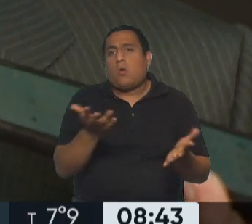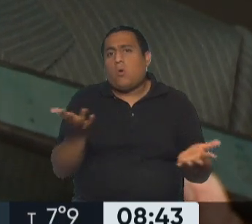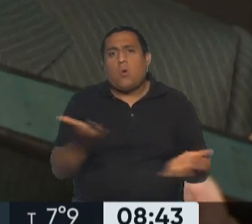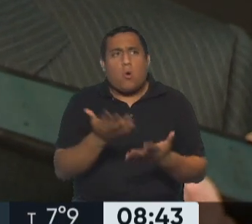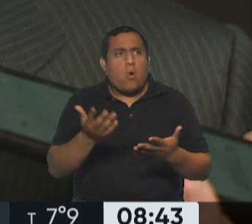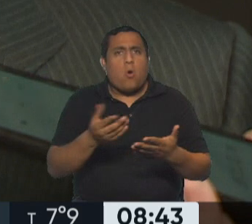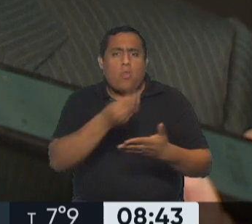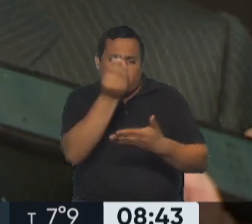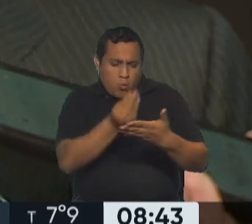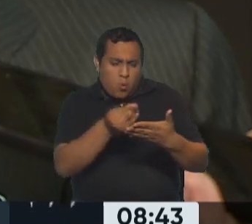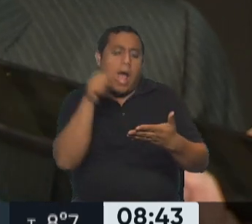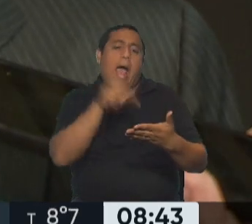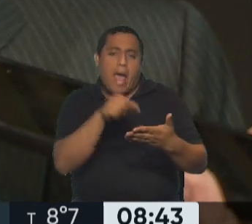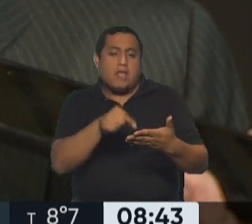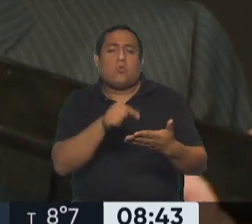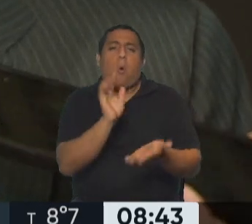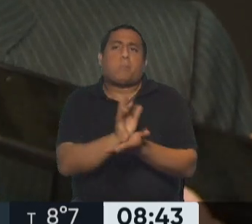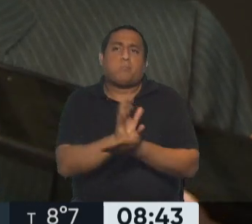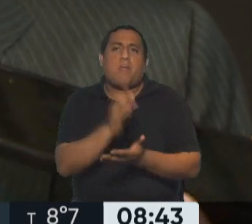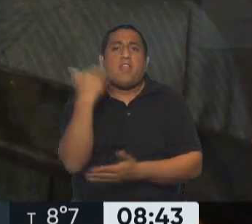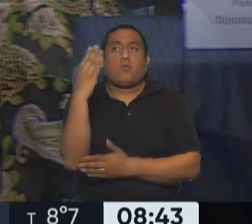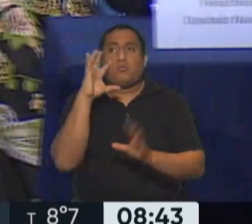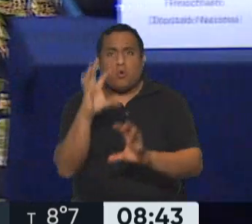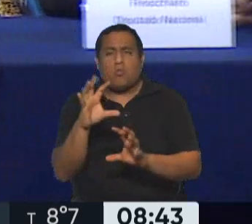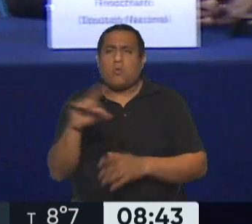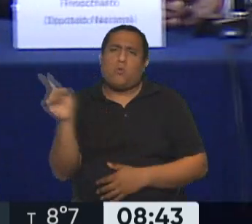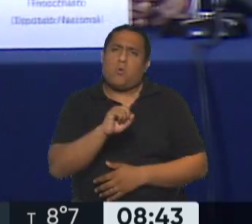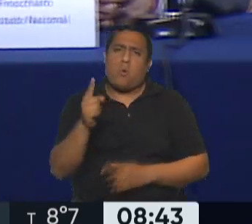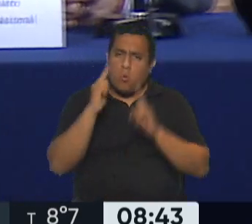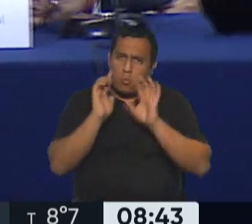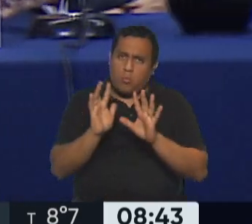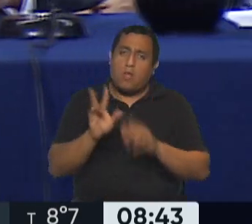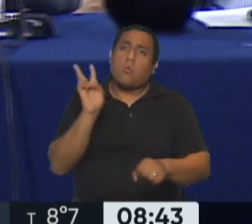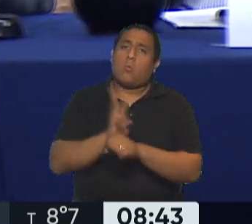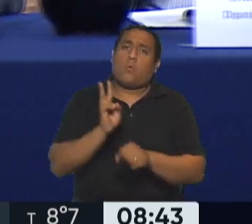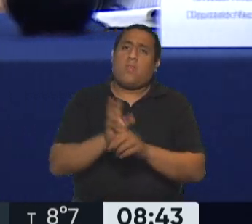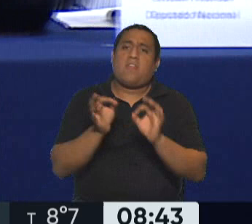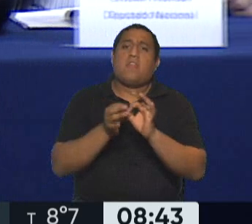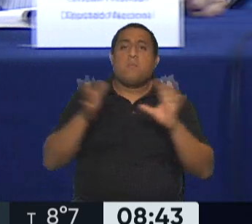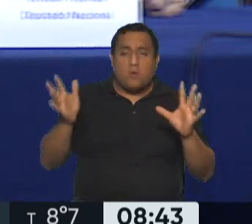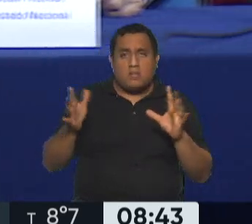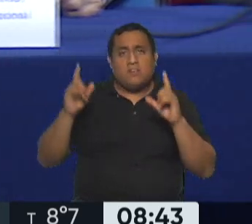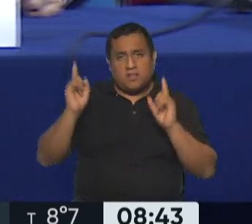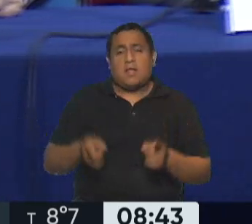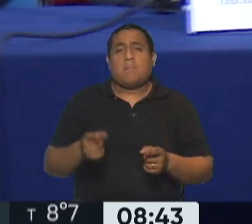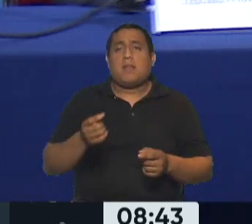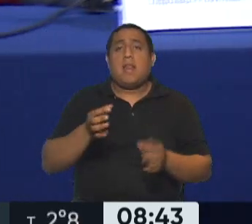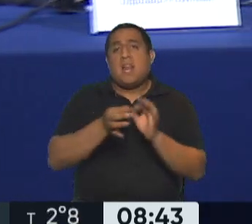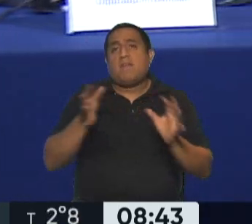es un discurso del odio. Entonces tenemos que ser muy cuidadosos, preservar la democracia y fundamentalmente la libertad de expresión.